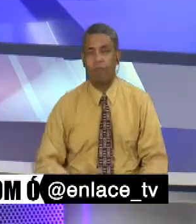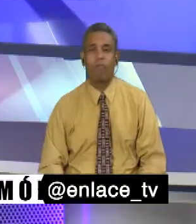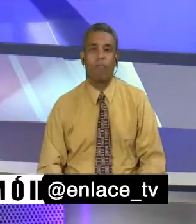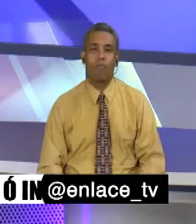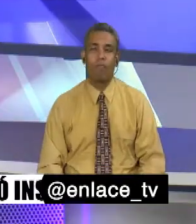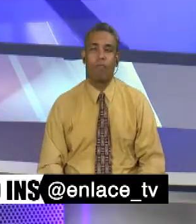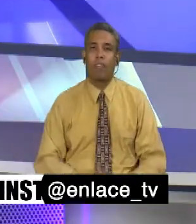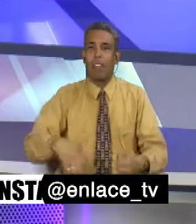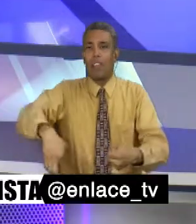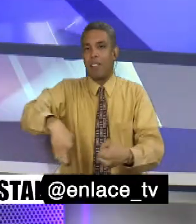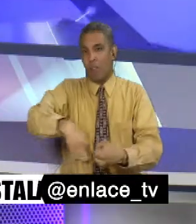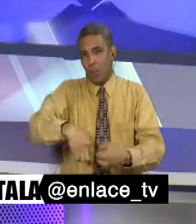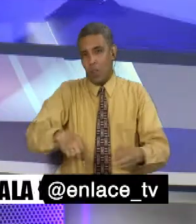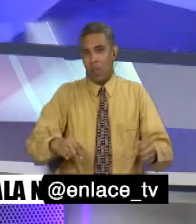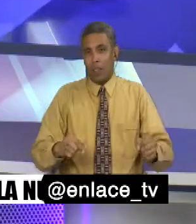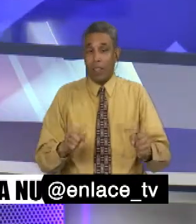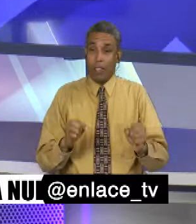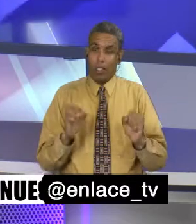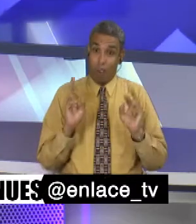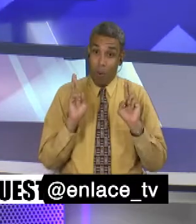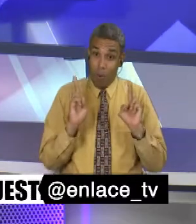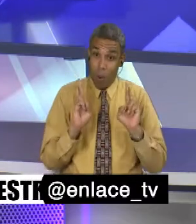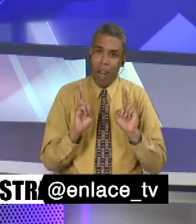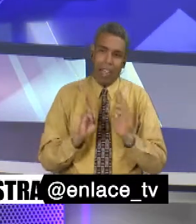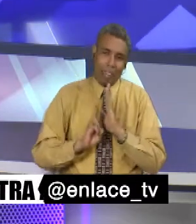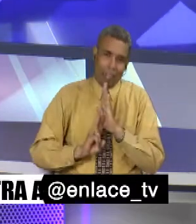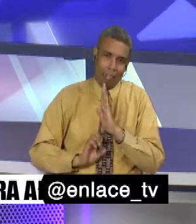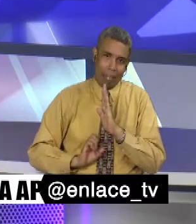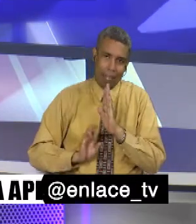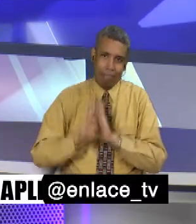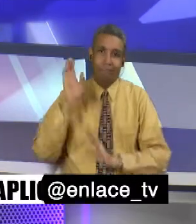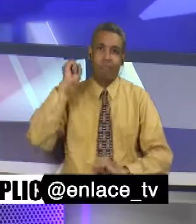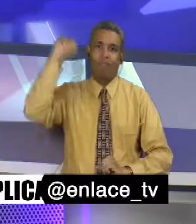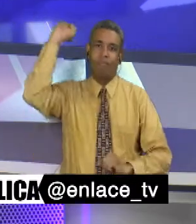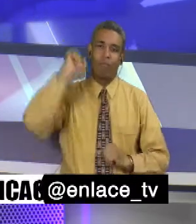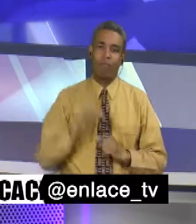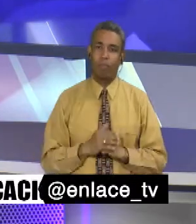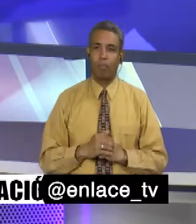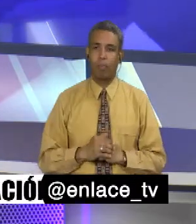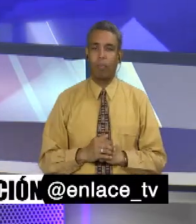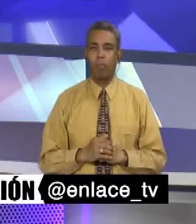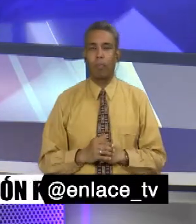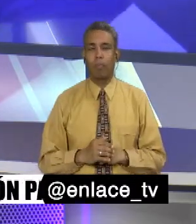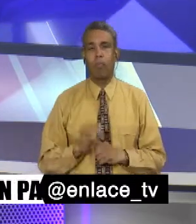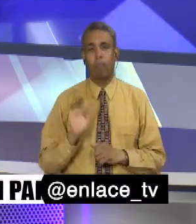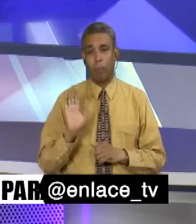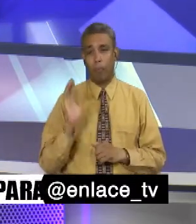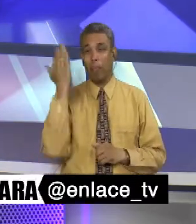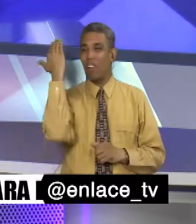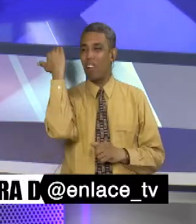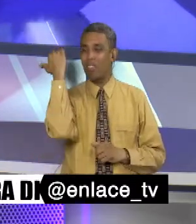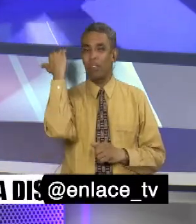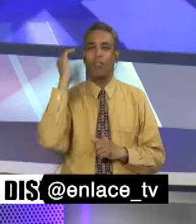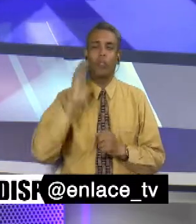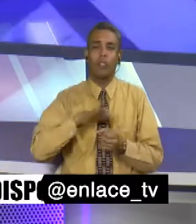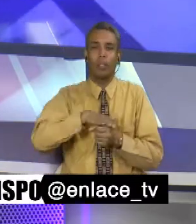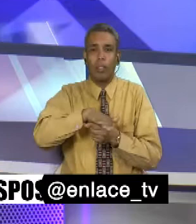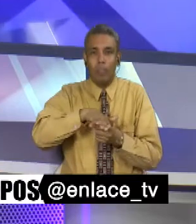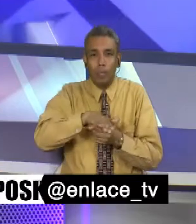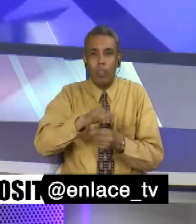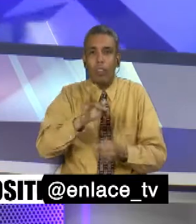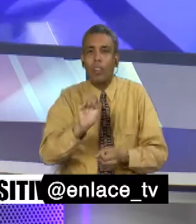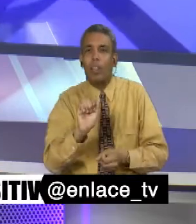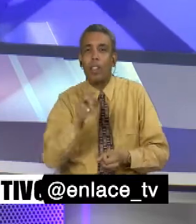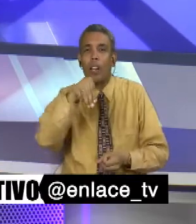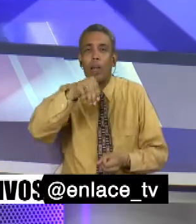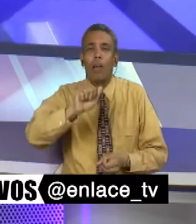Éxitos para el onceno aurinegro y del fútbol. Pasamos al microfútbol. Ayer se llevó a cabo la gran final del torneo que se jugó en la cancha del barrio Tamarindos.